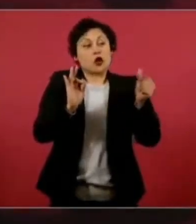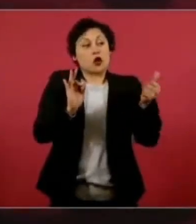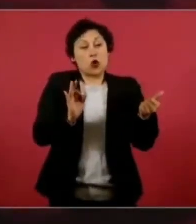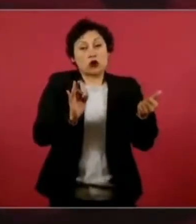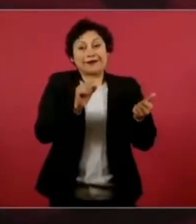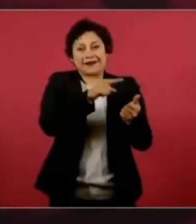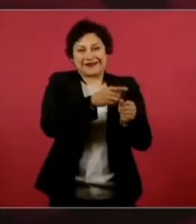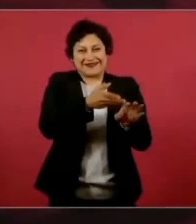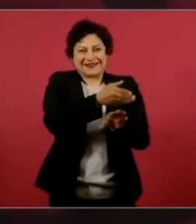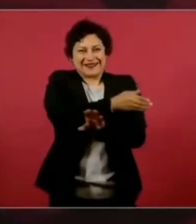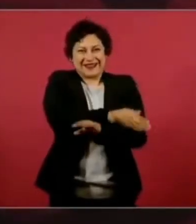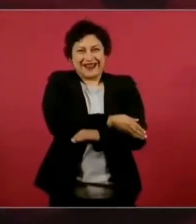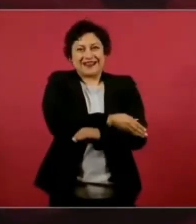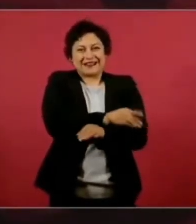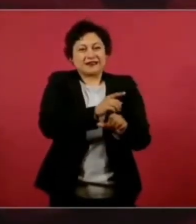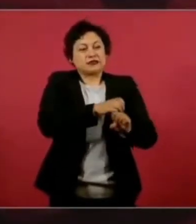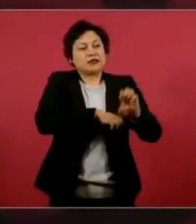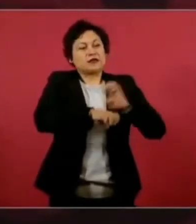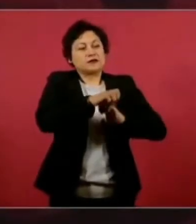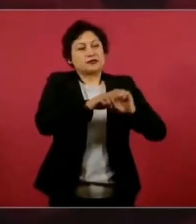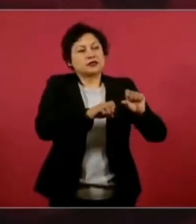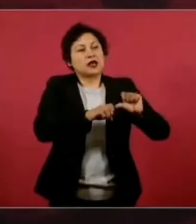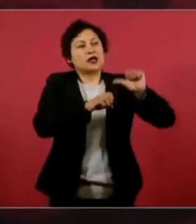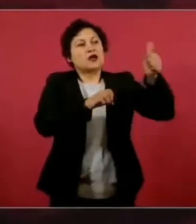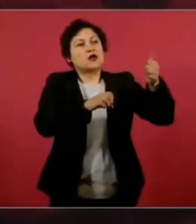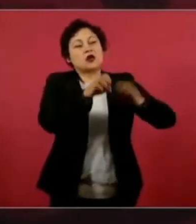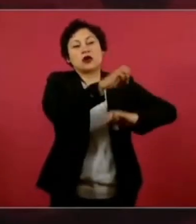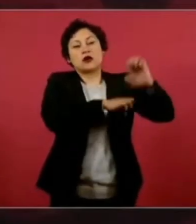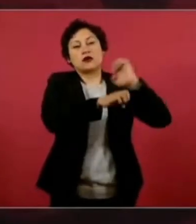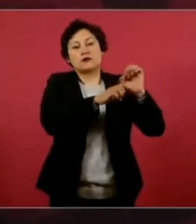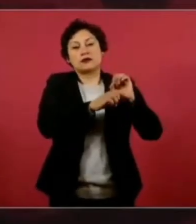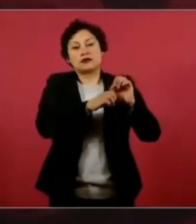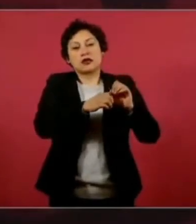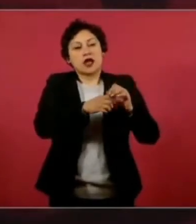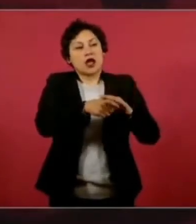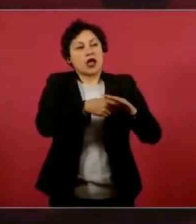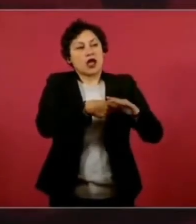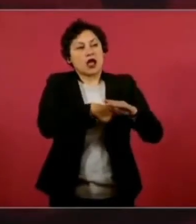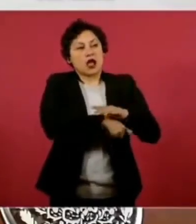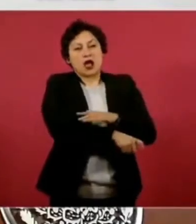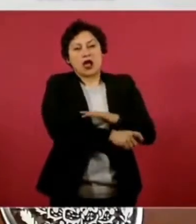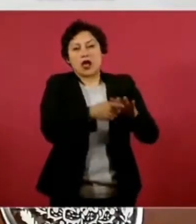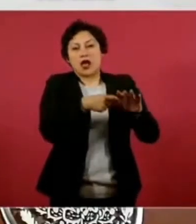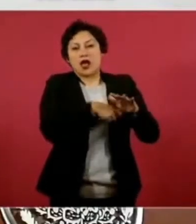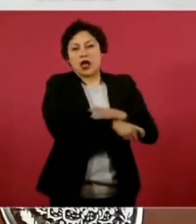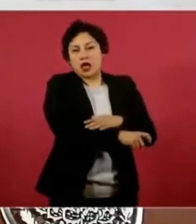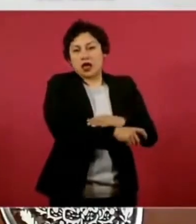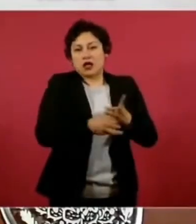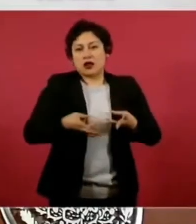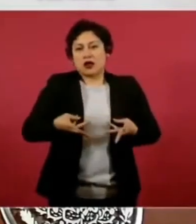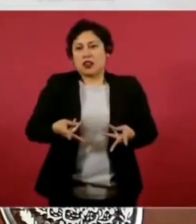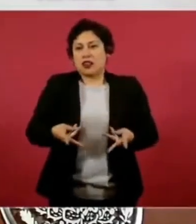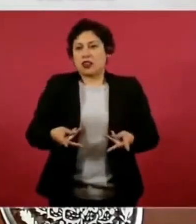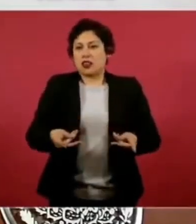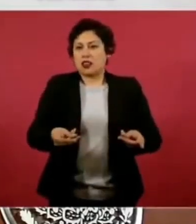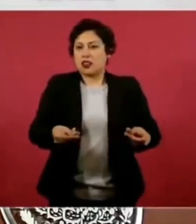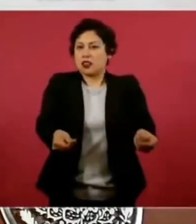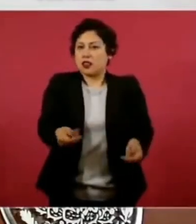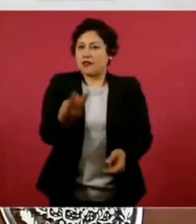antes, no nos hubiésemos ahorrado el doble, sino el triple, ¿sí? Es